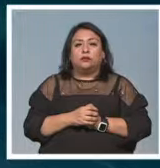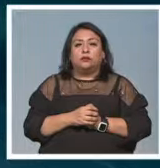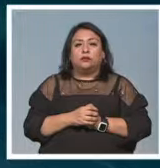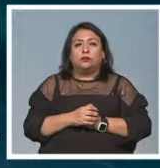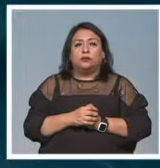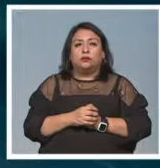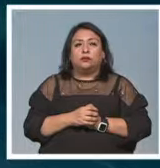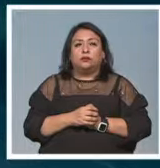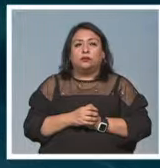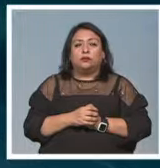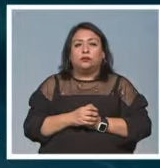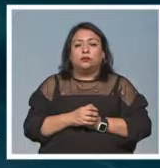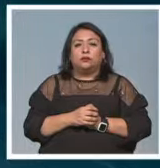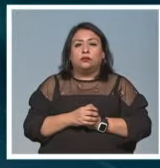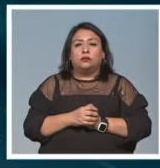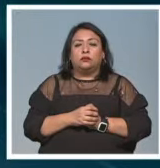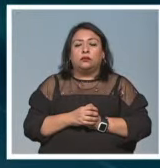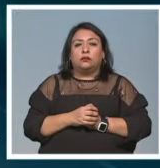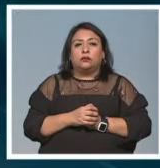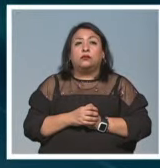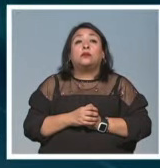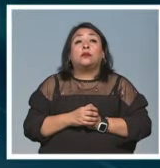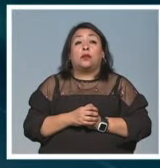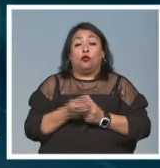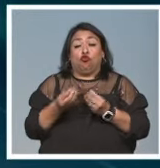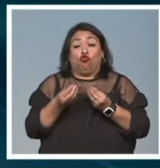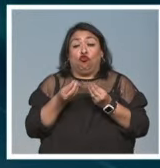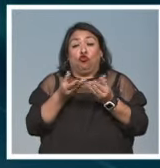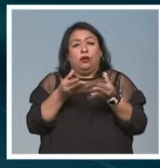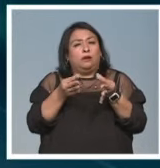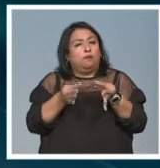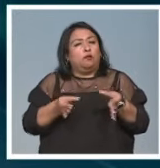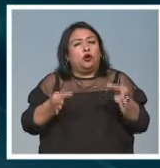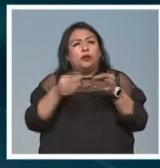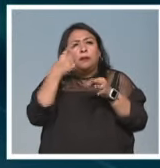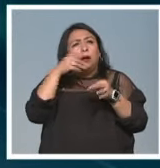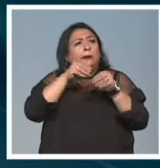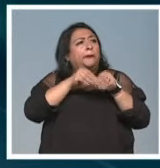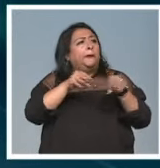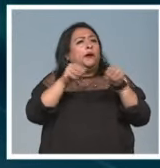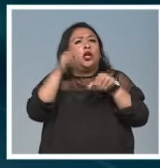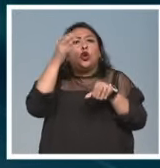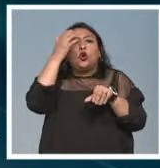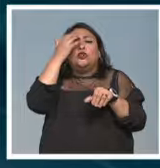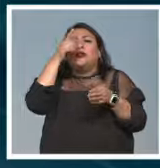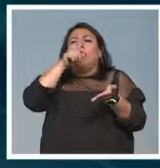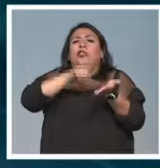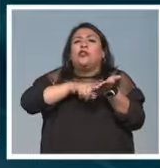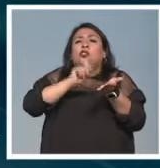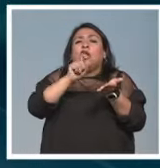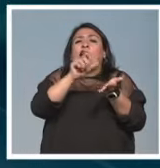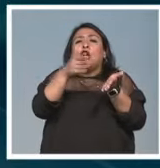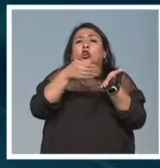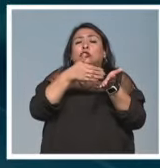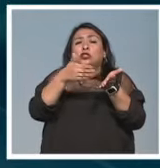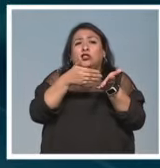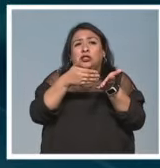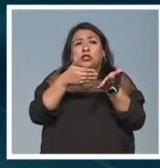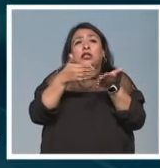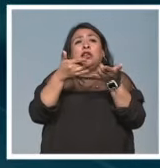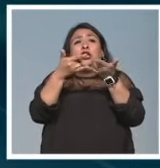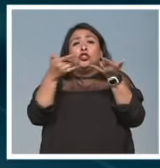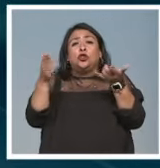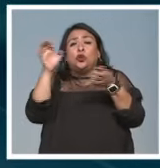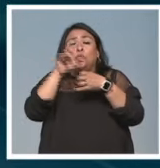Muy bien. Pero si te Sus aportes son fundamentales para divulgar y conocer qué hay detrás de la cocina, historia y